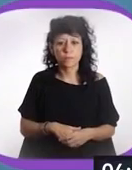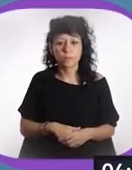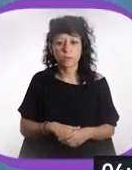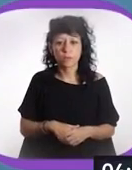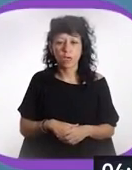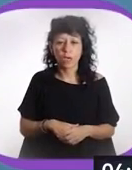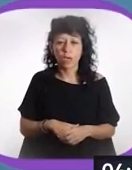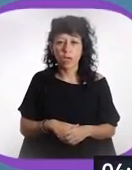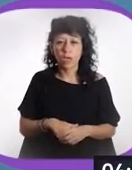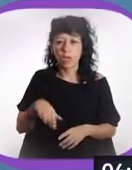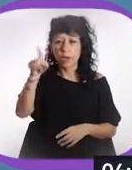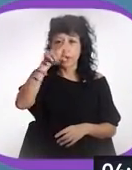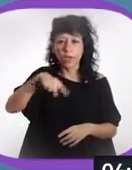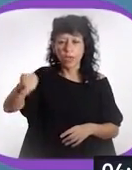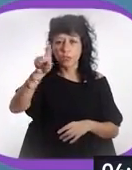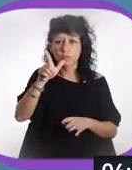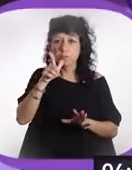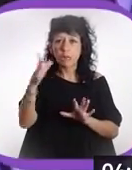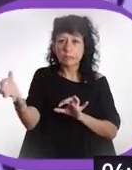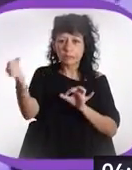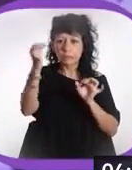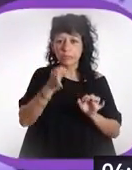Ellos llegarán, al parecer.